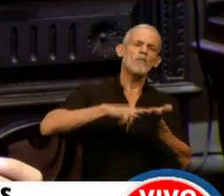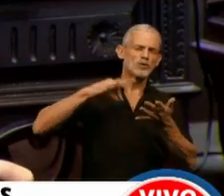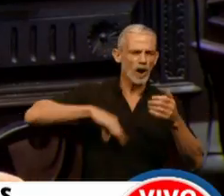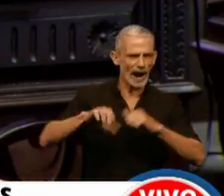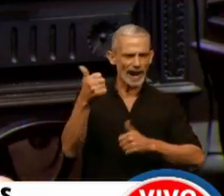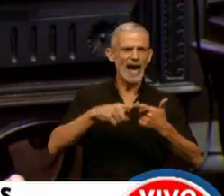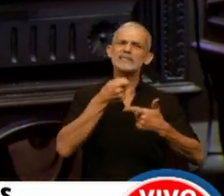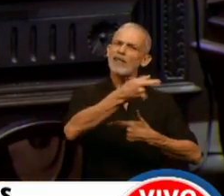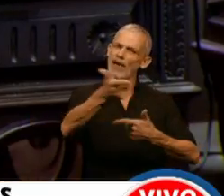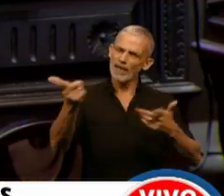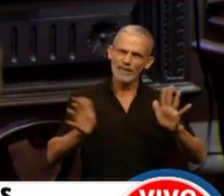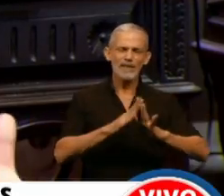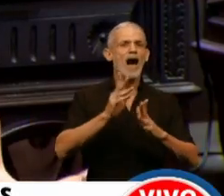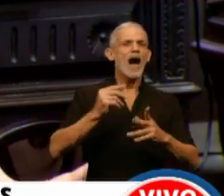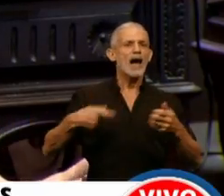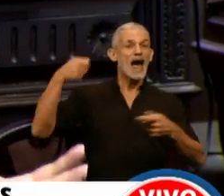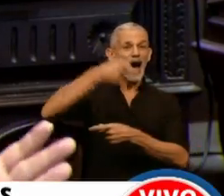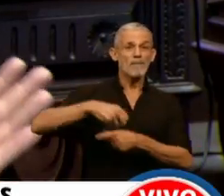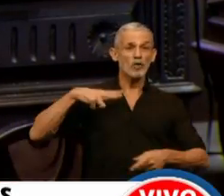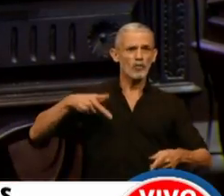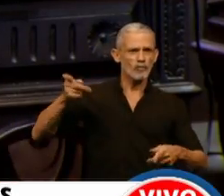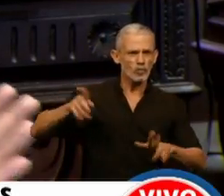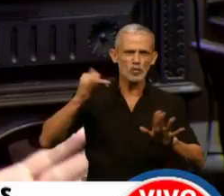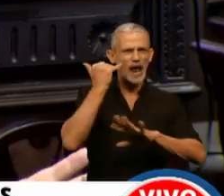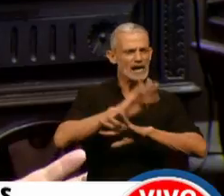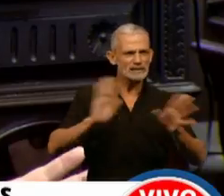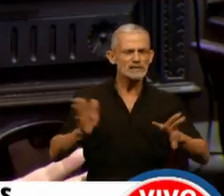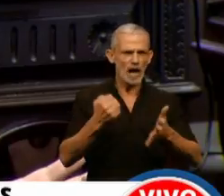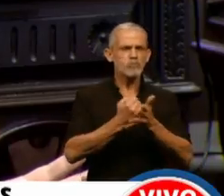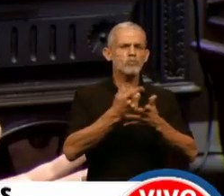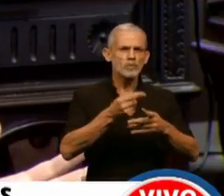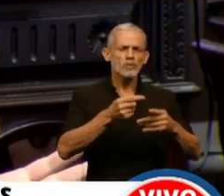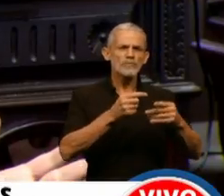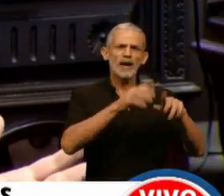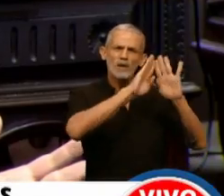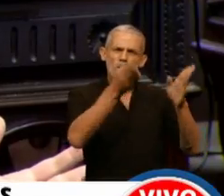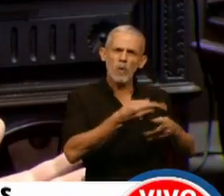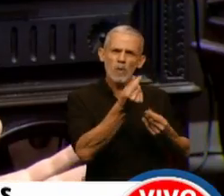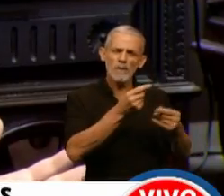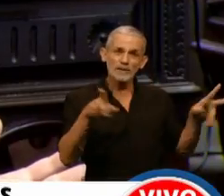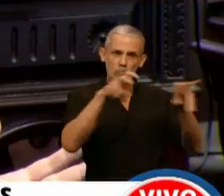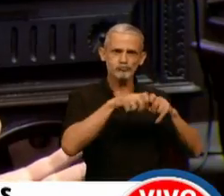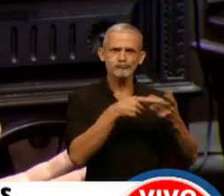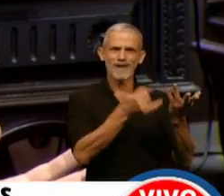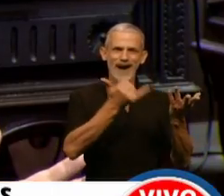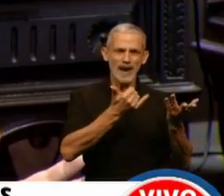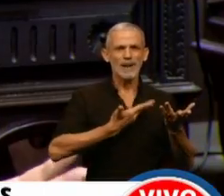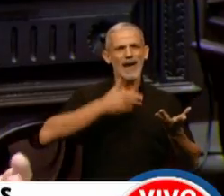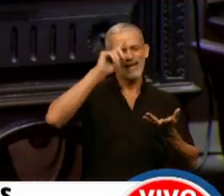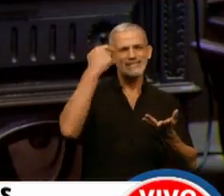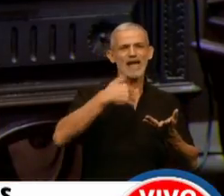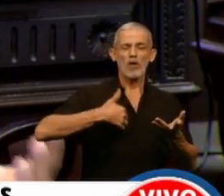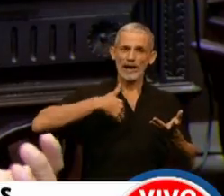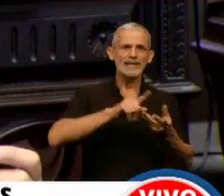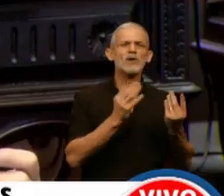ganancias el aporte extraordinario solidario que se está impactando en las cuentas nacionales para beneficio del estado argentino